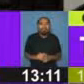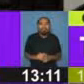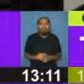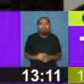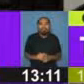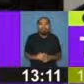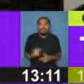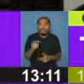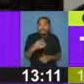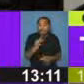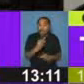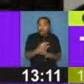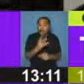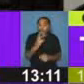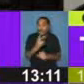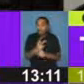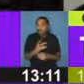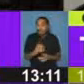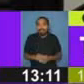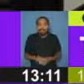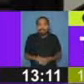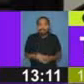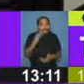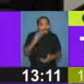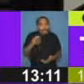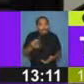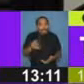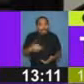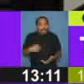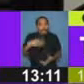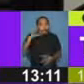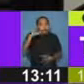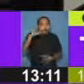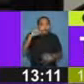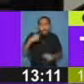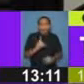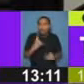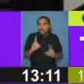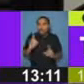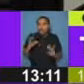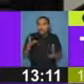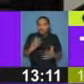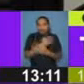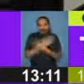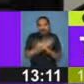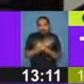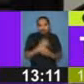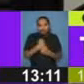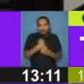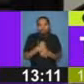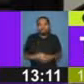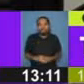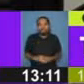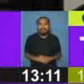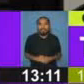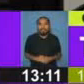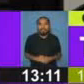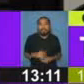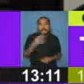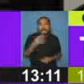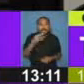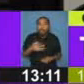que se me olvido de alguien el afectuoso saludo y abrazo la verdad que un gusto